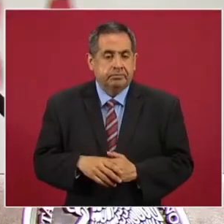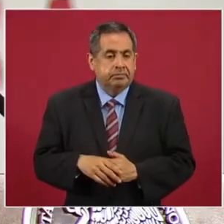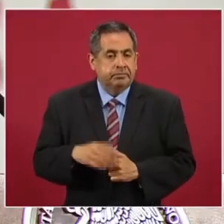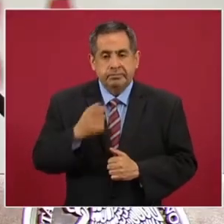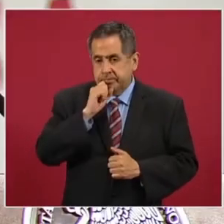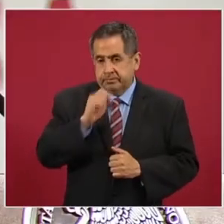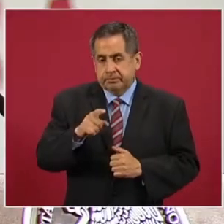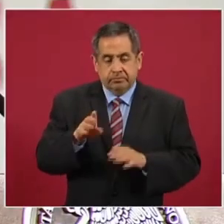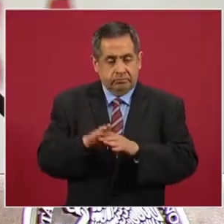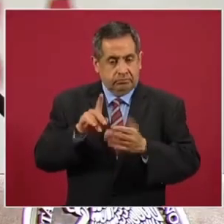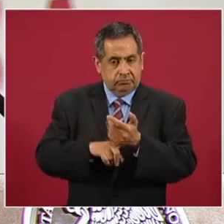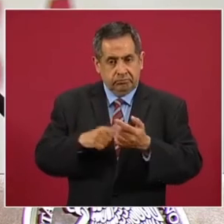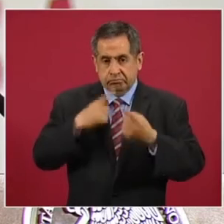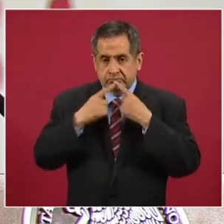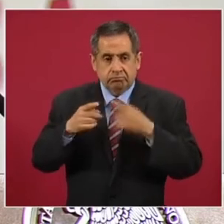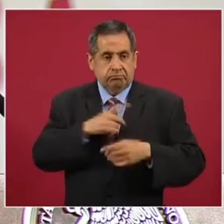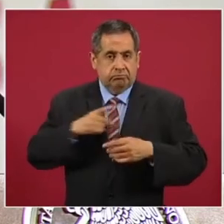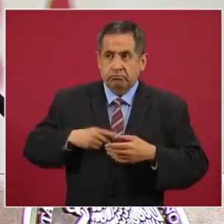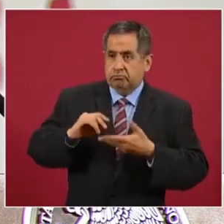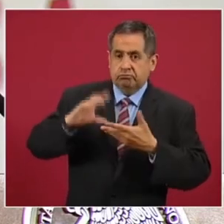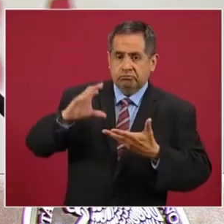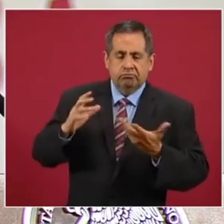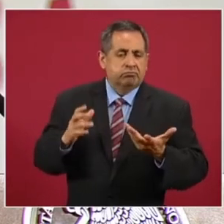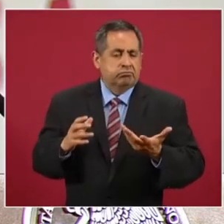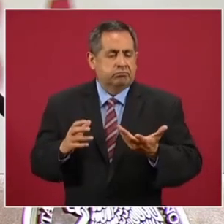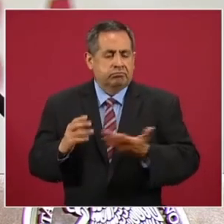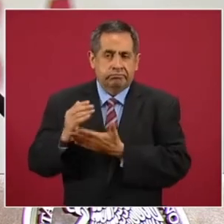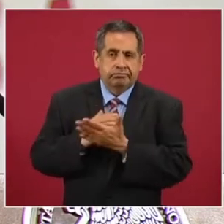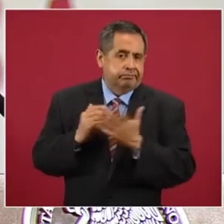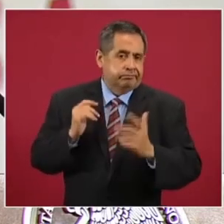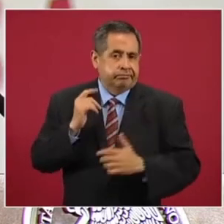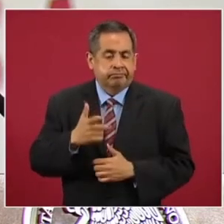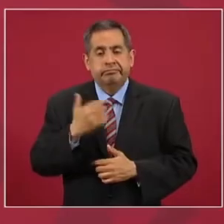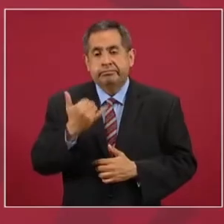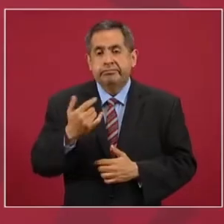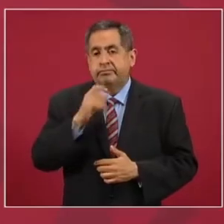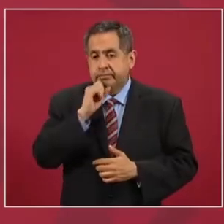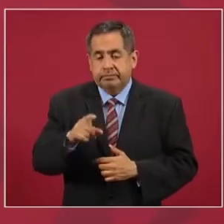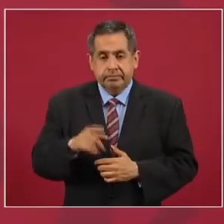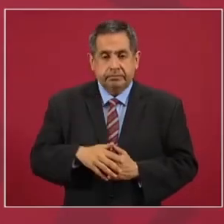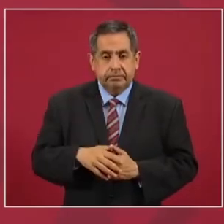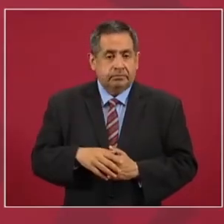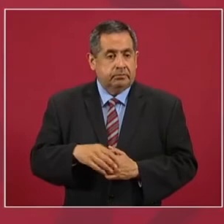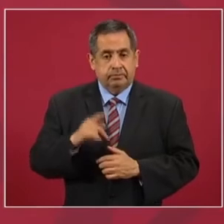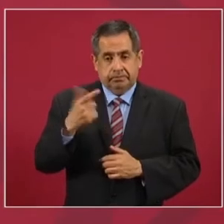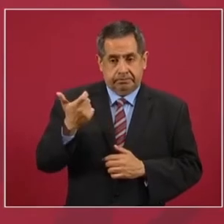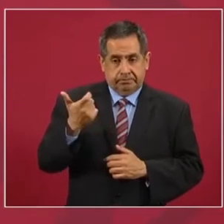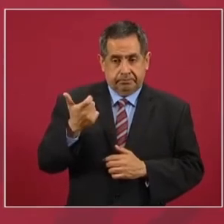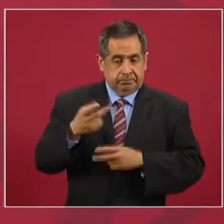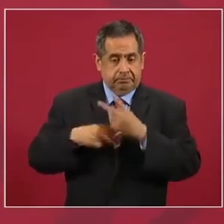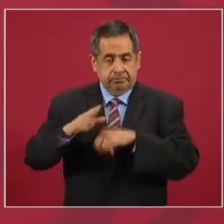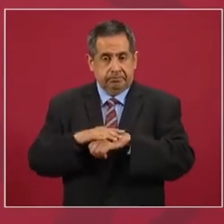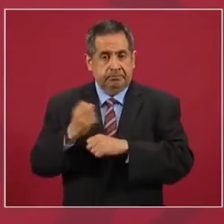en el monto de deuda, y la apreciación del peso, que